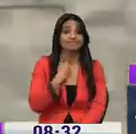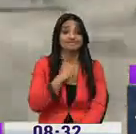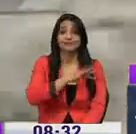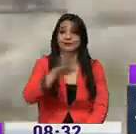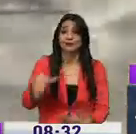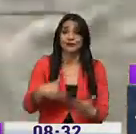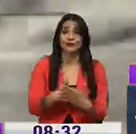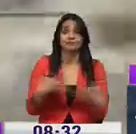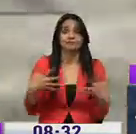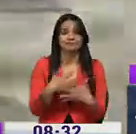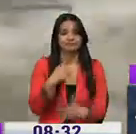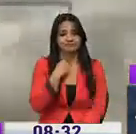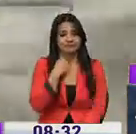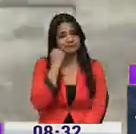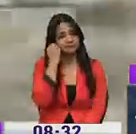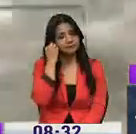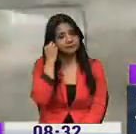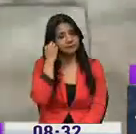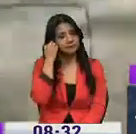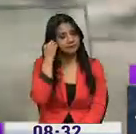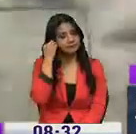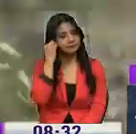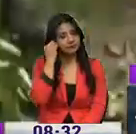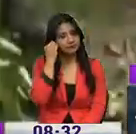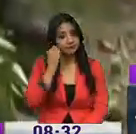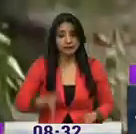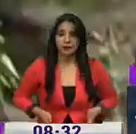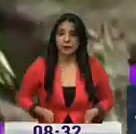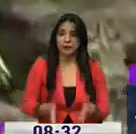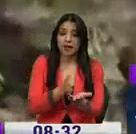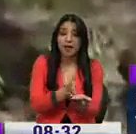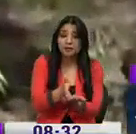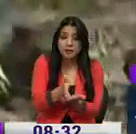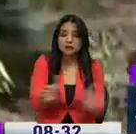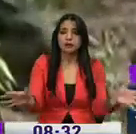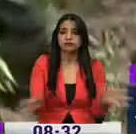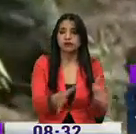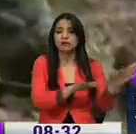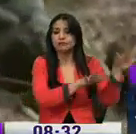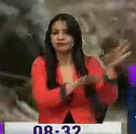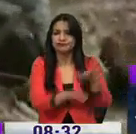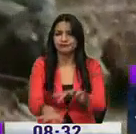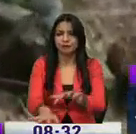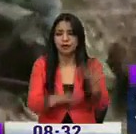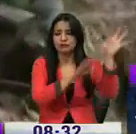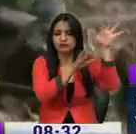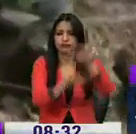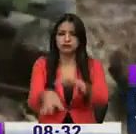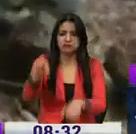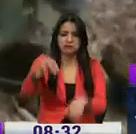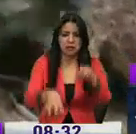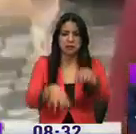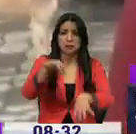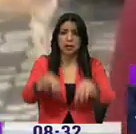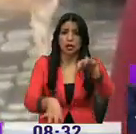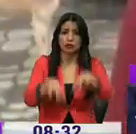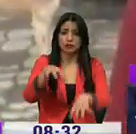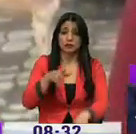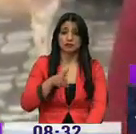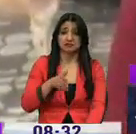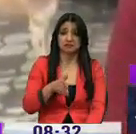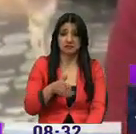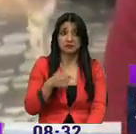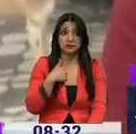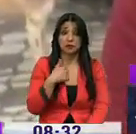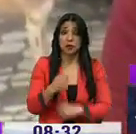todos en apuros. Varios tramos de la vía de acceso quedaron obstaculizados por tierra, piedras y palos. En mis